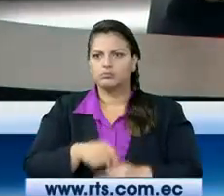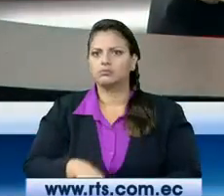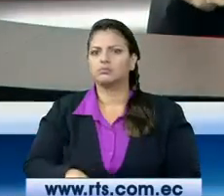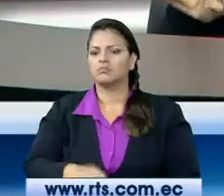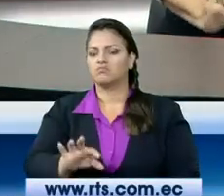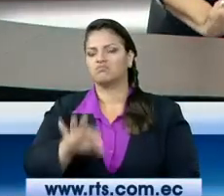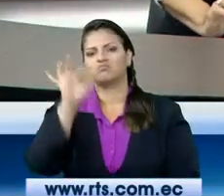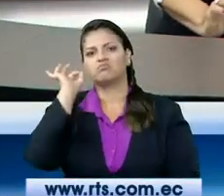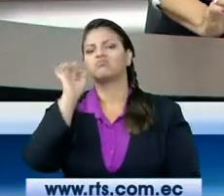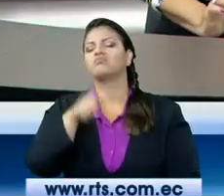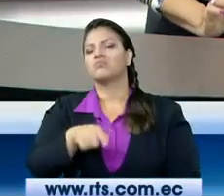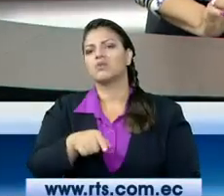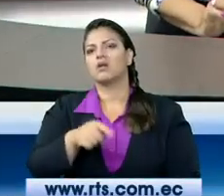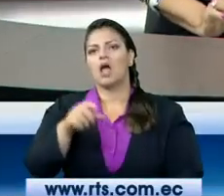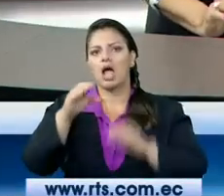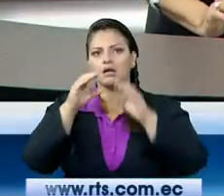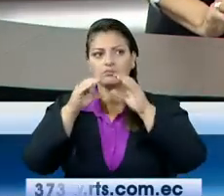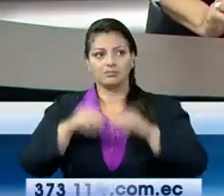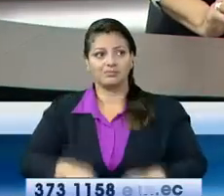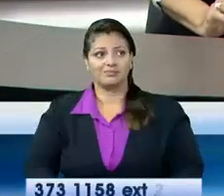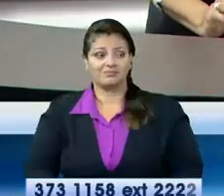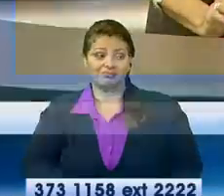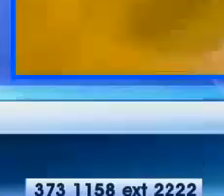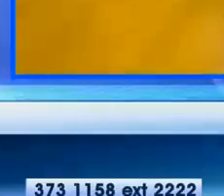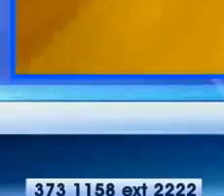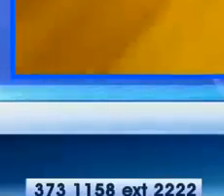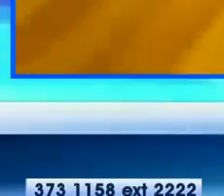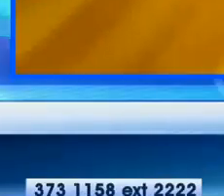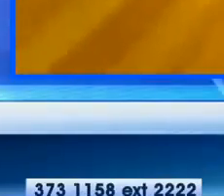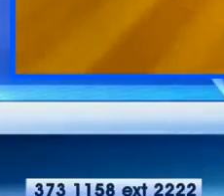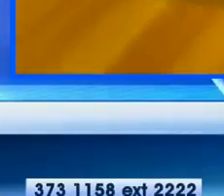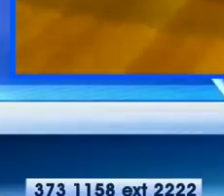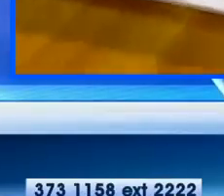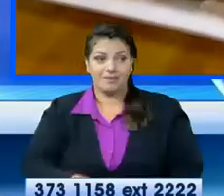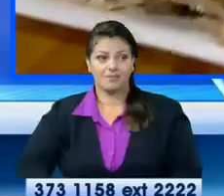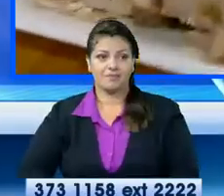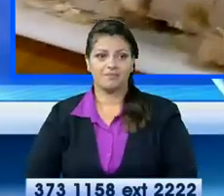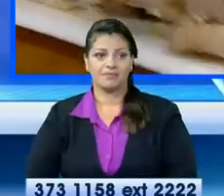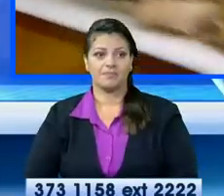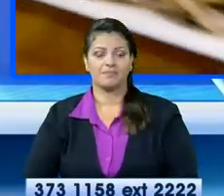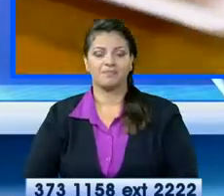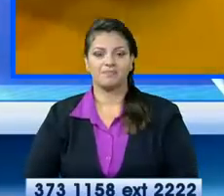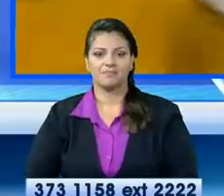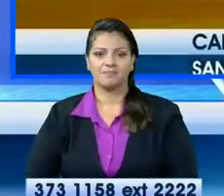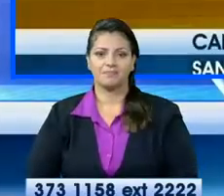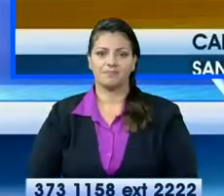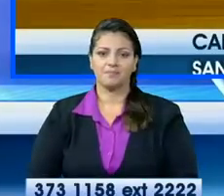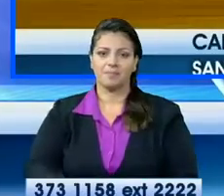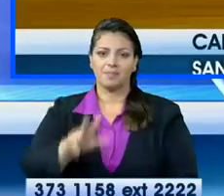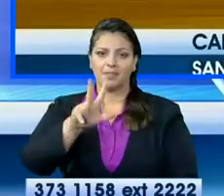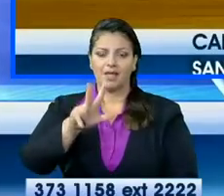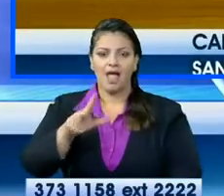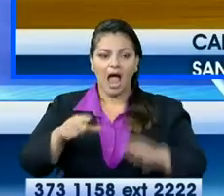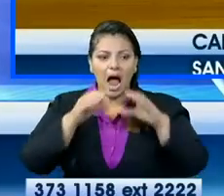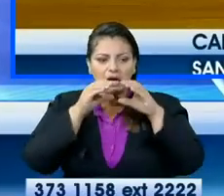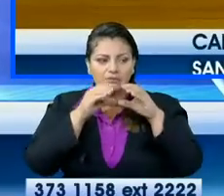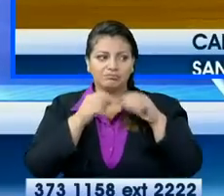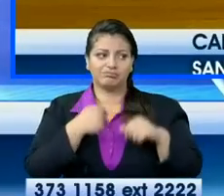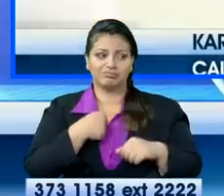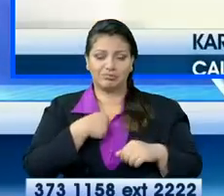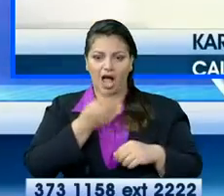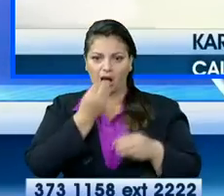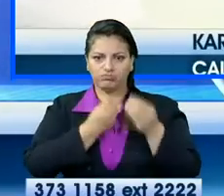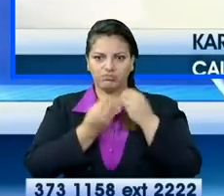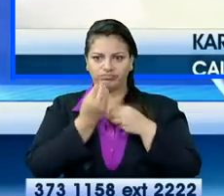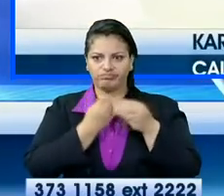el programa, óigame, yo me comí tres sándwiches, estaban espectaculares, deliciosos, definitivamente. Rico también el caldo de salchicha, también,